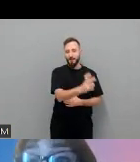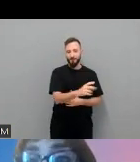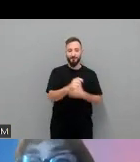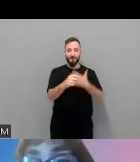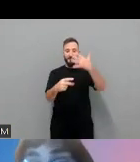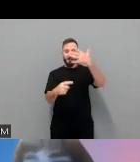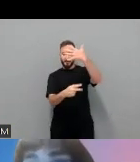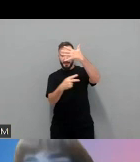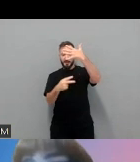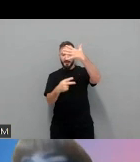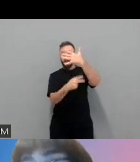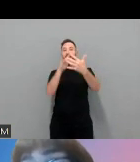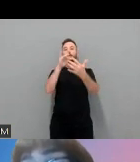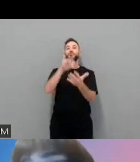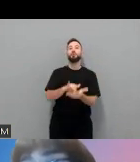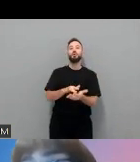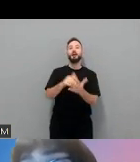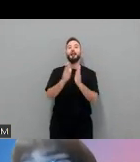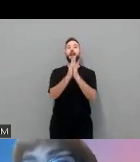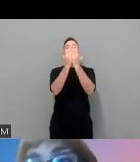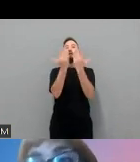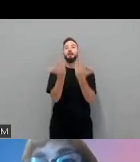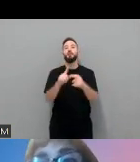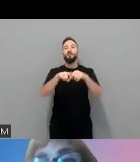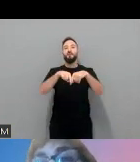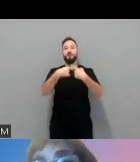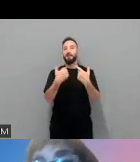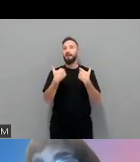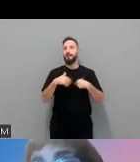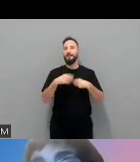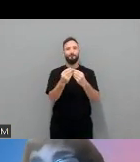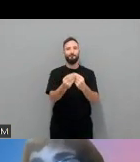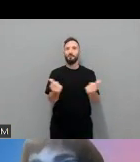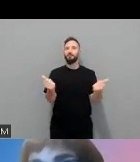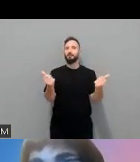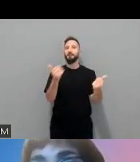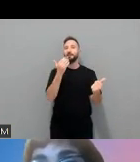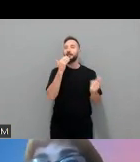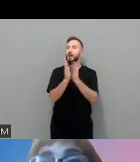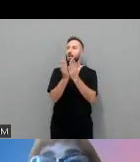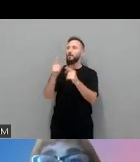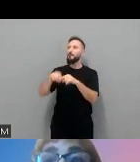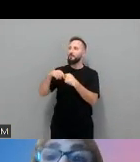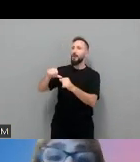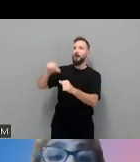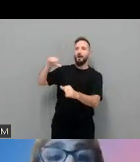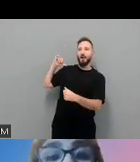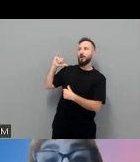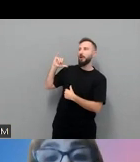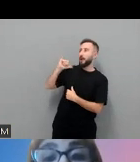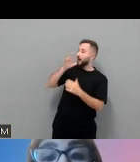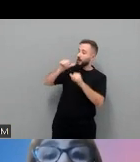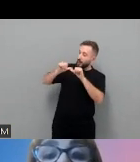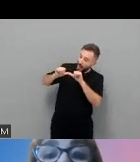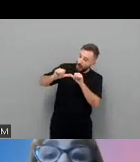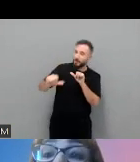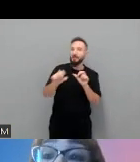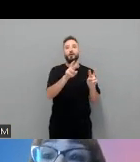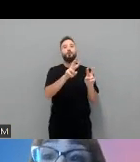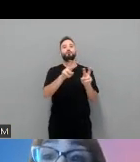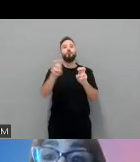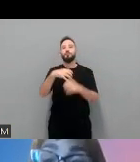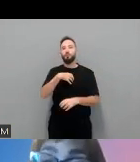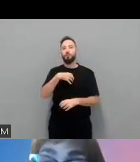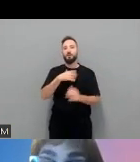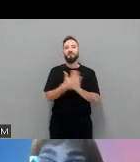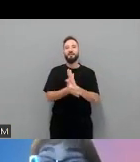El libro de familia, que es un documento extinto ya, es decir, los que hay hay, pero ya no se emiten más. Por eso pongo, en su caso, certificado de